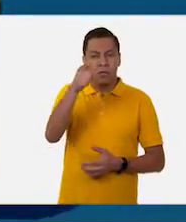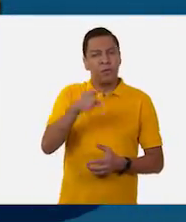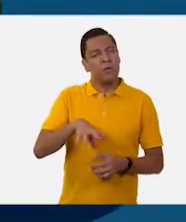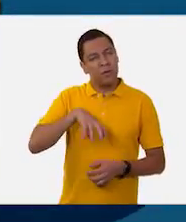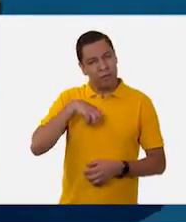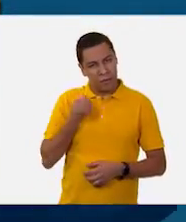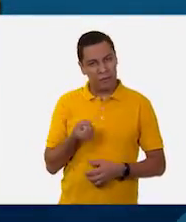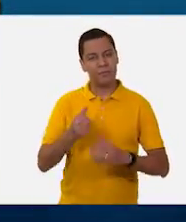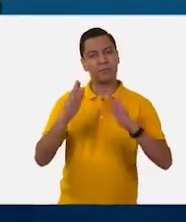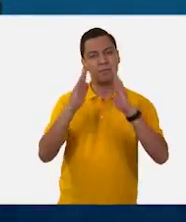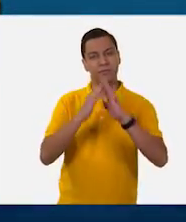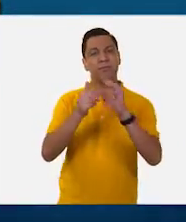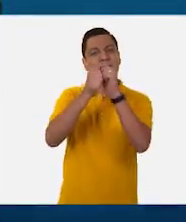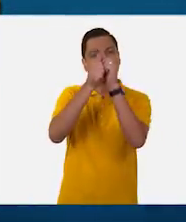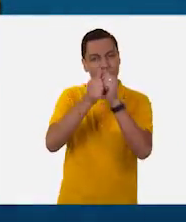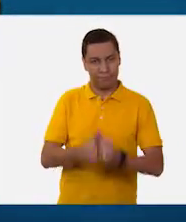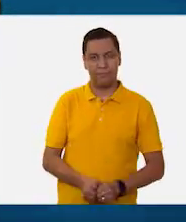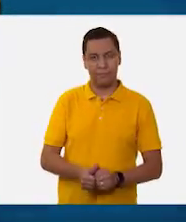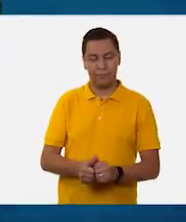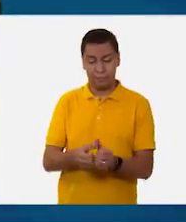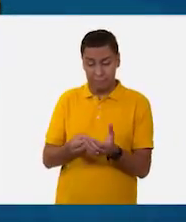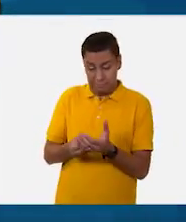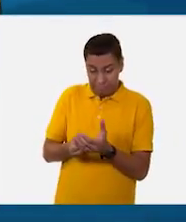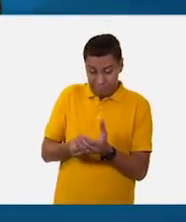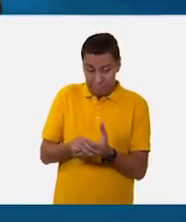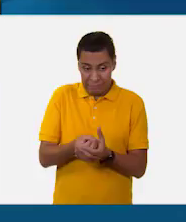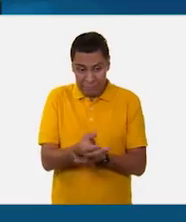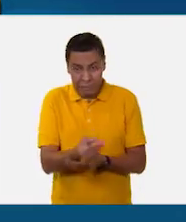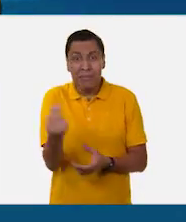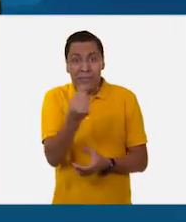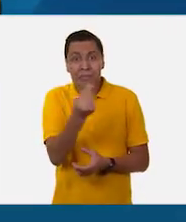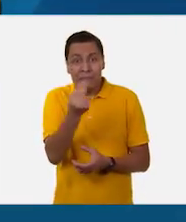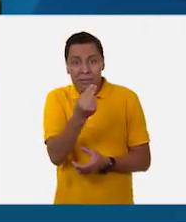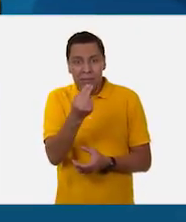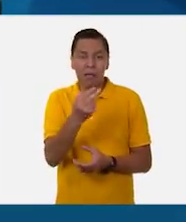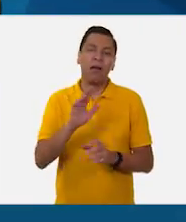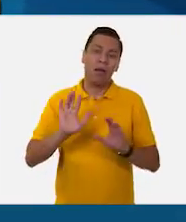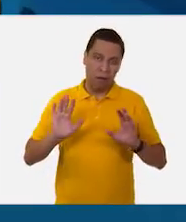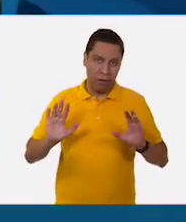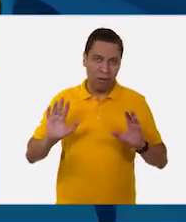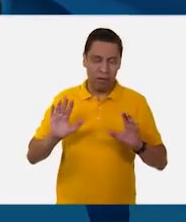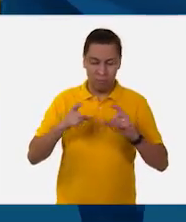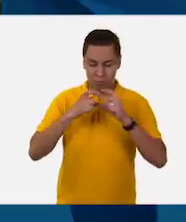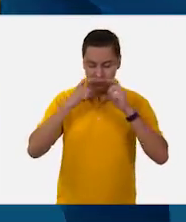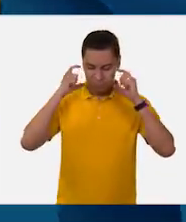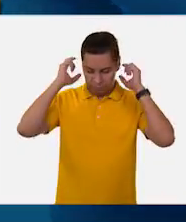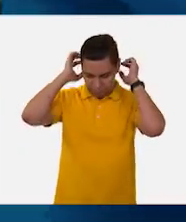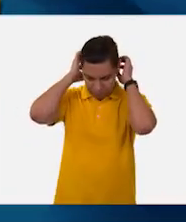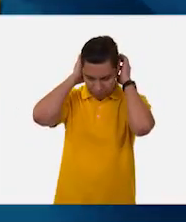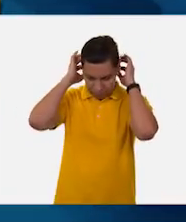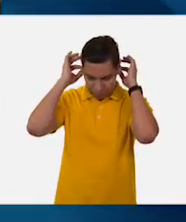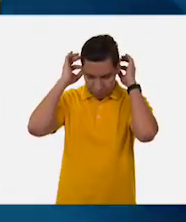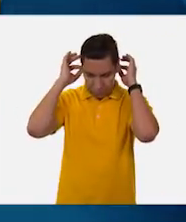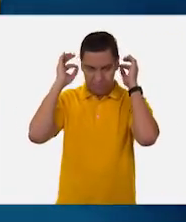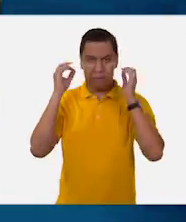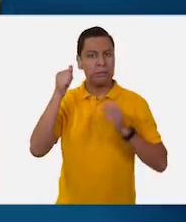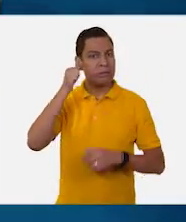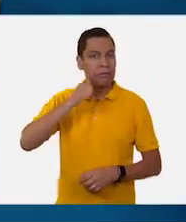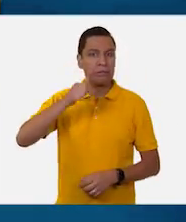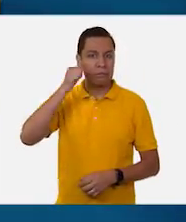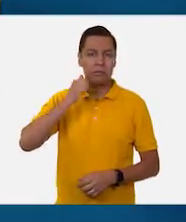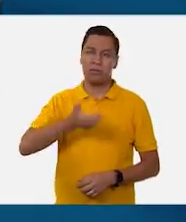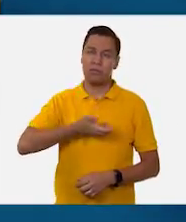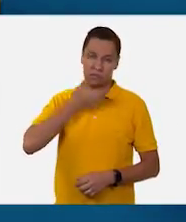no salir de casa a menos que sea muy necesario. Si lo haces, utiliza el